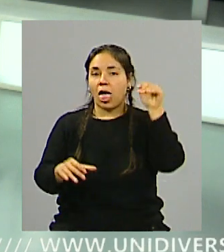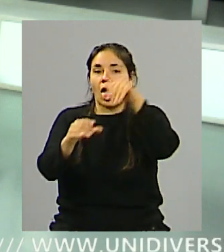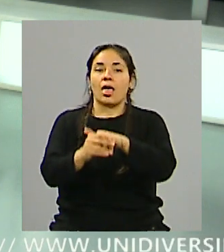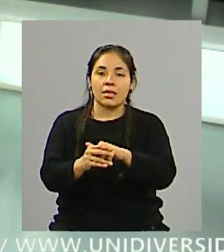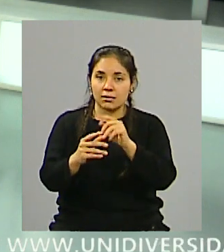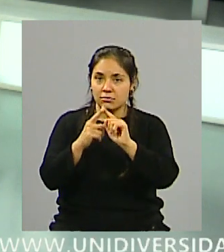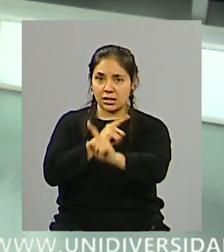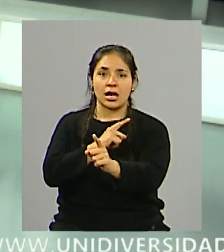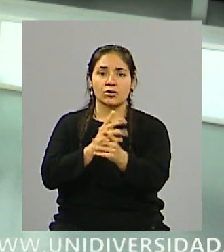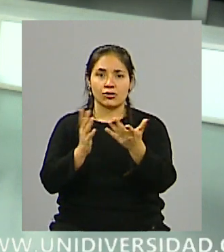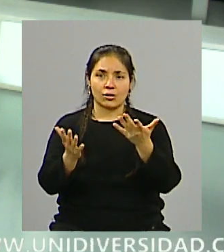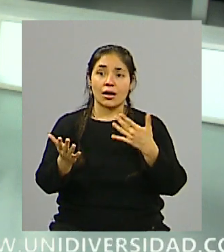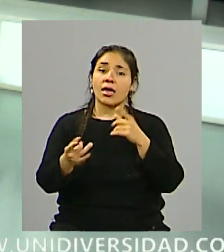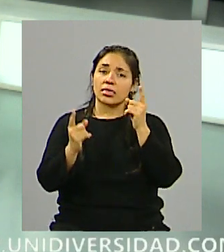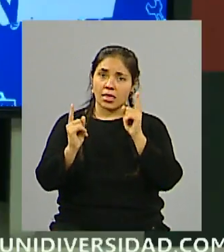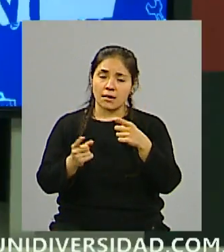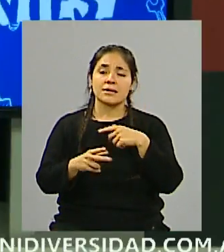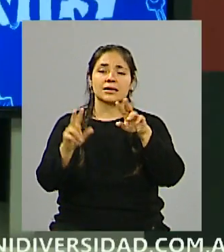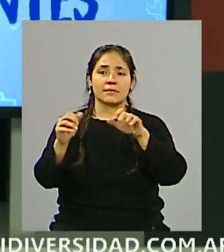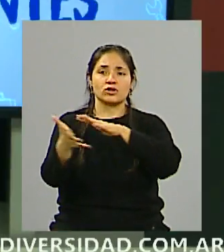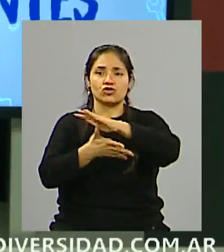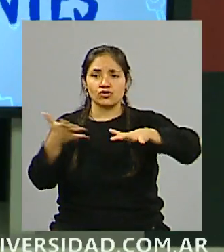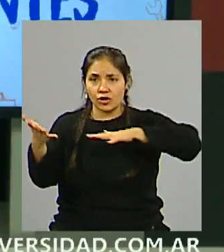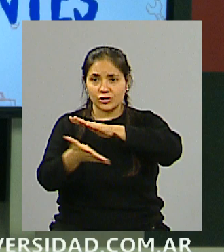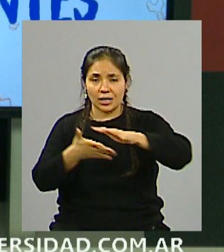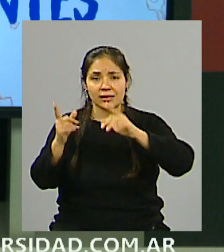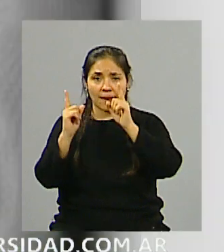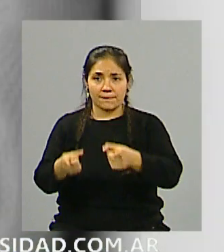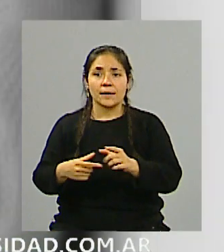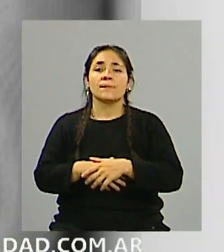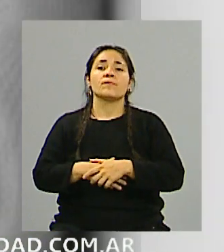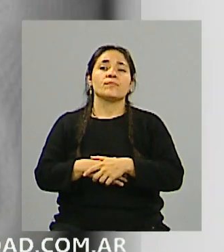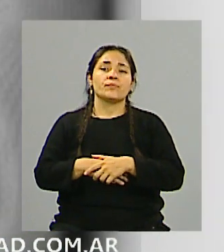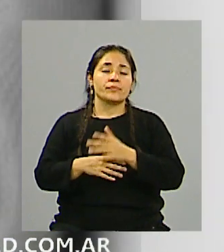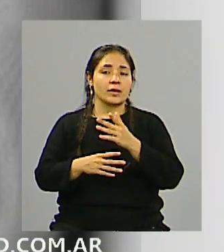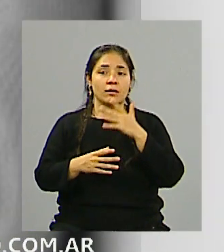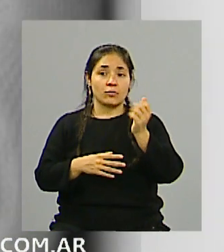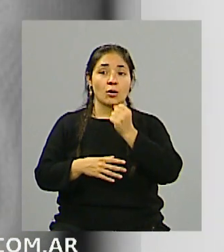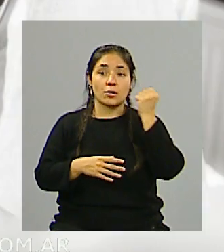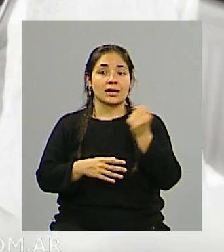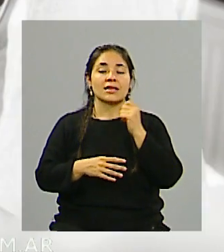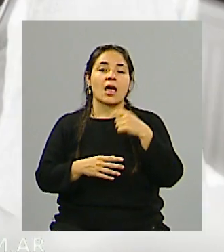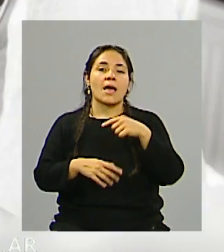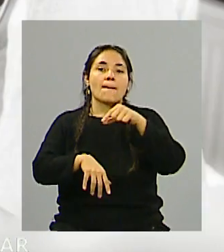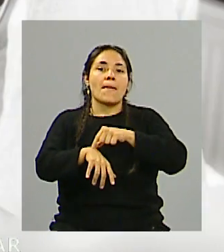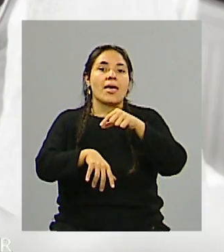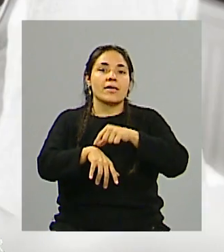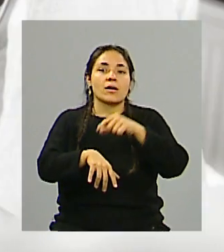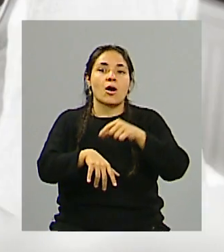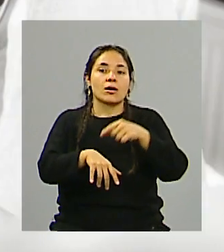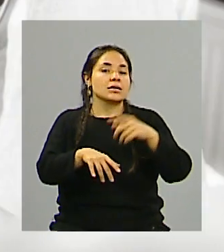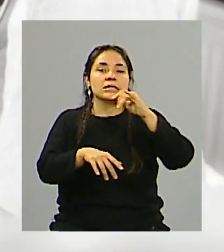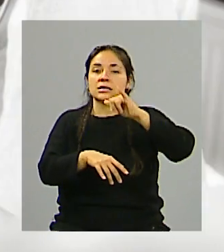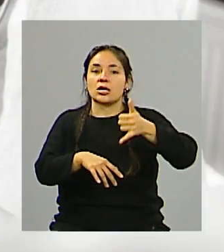Tiene que ver con muchas cosas, ¿no? Con el sistema social patriarcal en el que estamos, pero con una cuestión específica de la medicina de llamada a